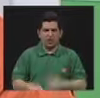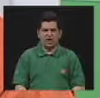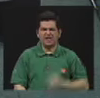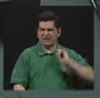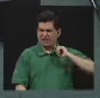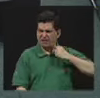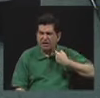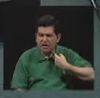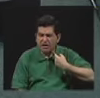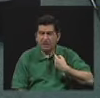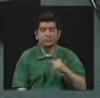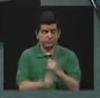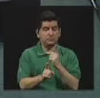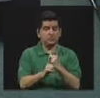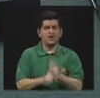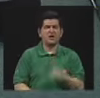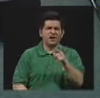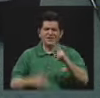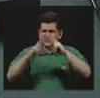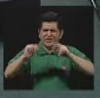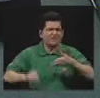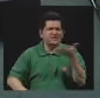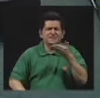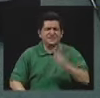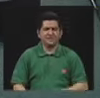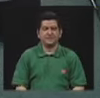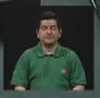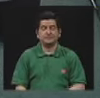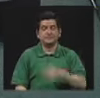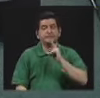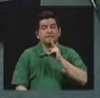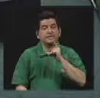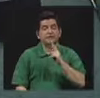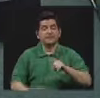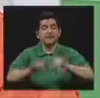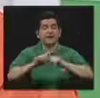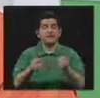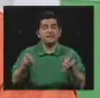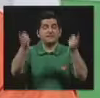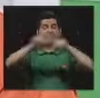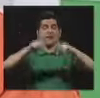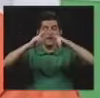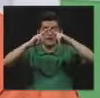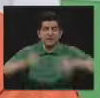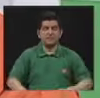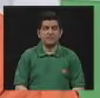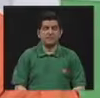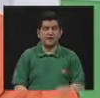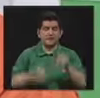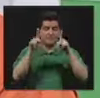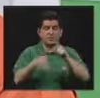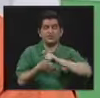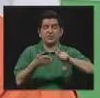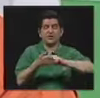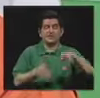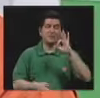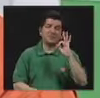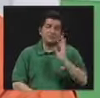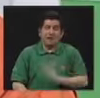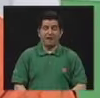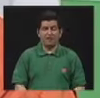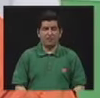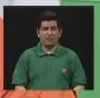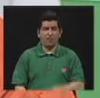también certificaciones son sumamente costosas, ¿y correcto? ¿Qué es lo que están midiendo en concreto? Realmente, en muchos casos están midiendo cuán bien escribe